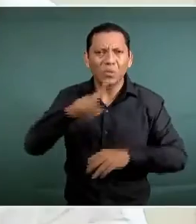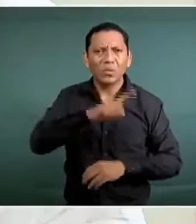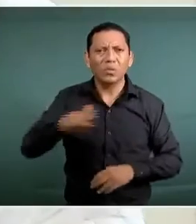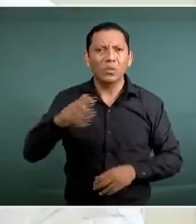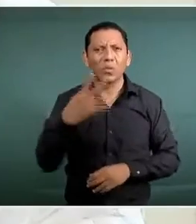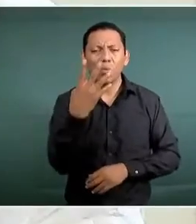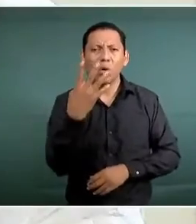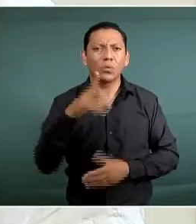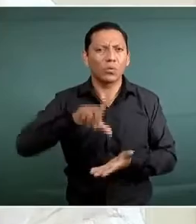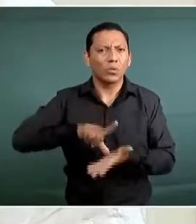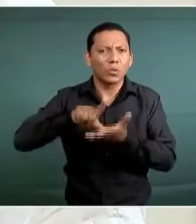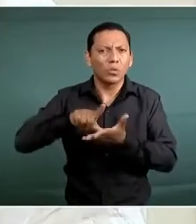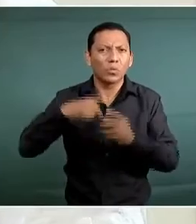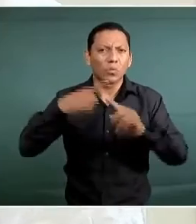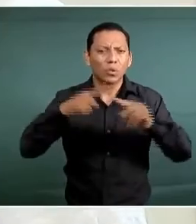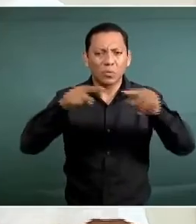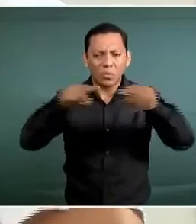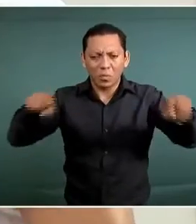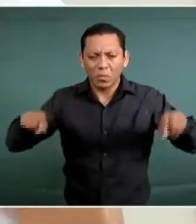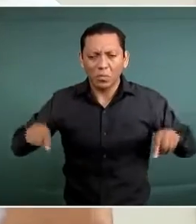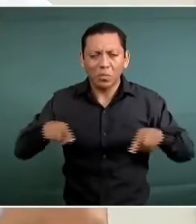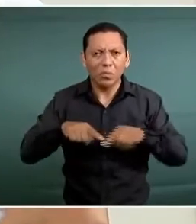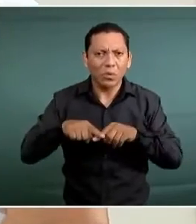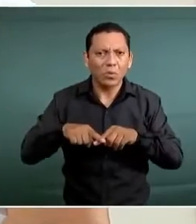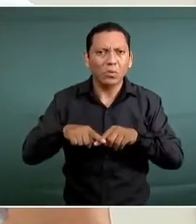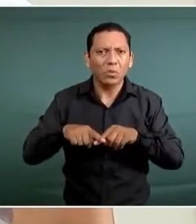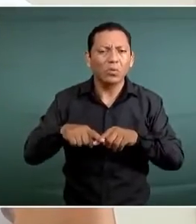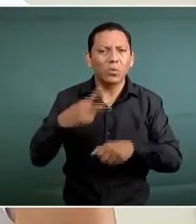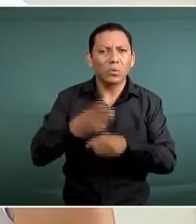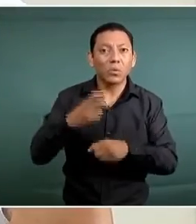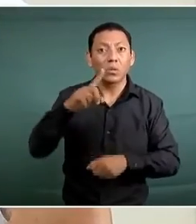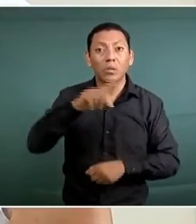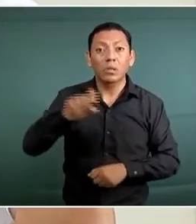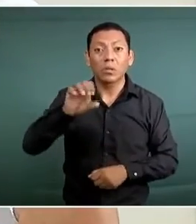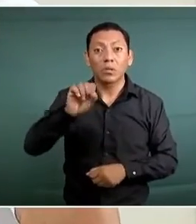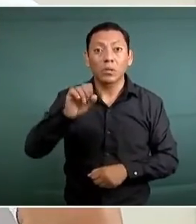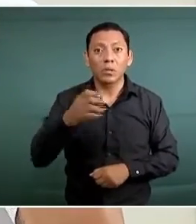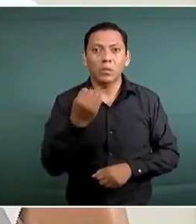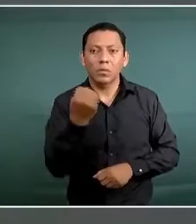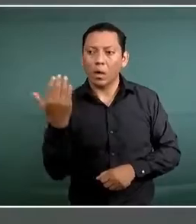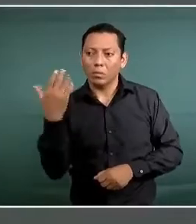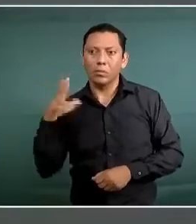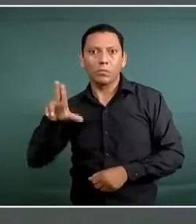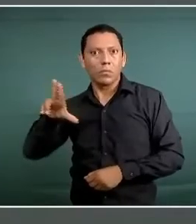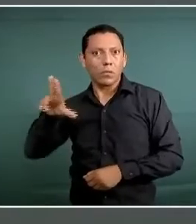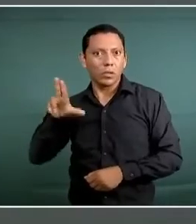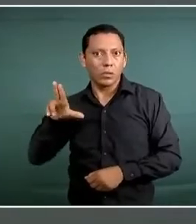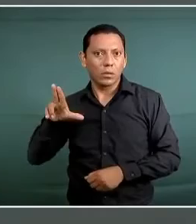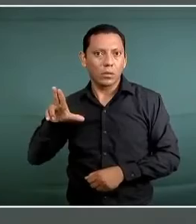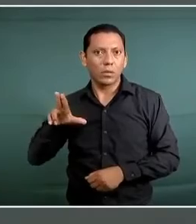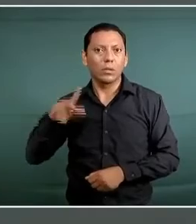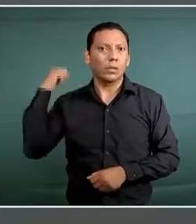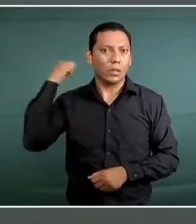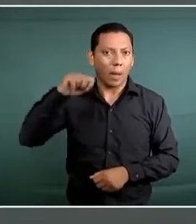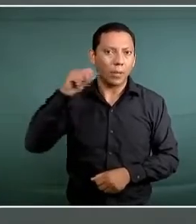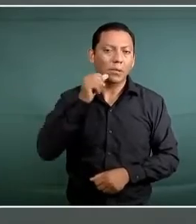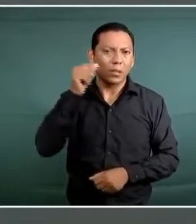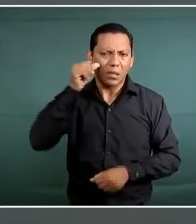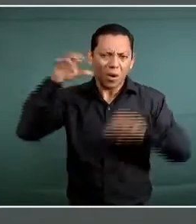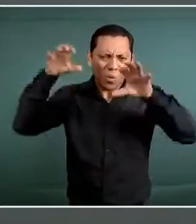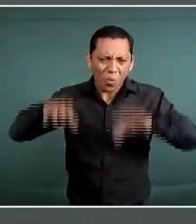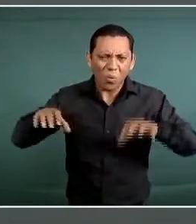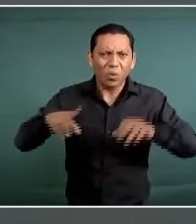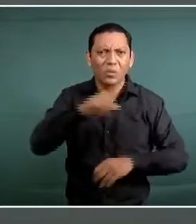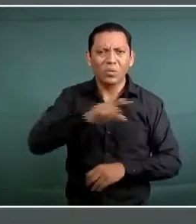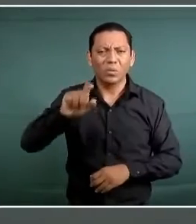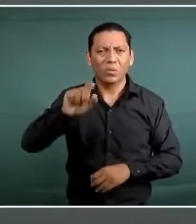litros por metro cuadrado en algunas regiones, versus 169 del día martes. Para el caso de Tabasco, ayer llovieron